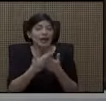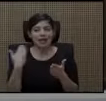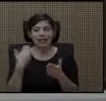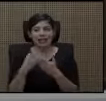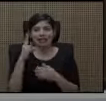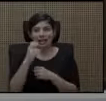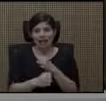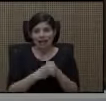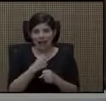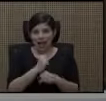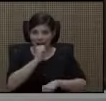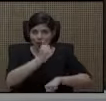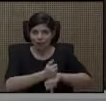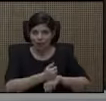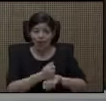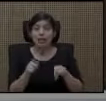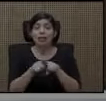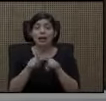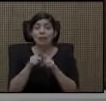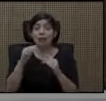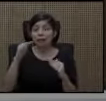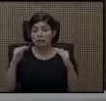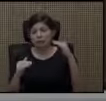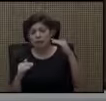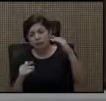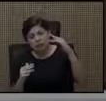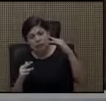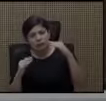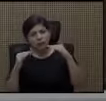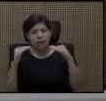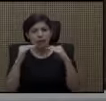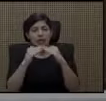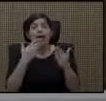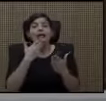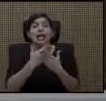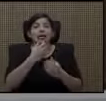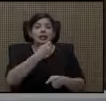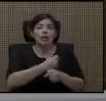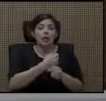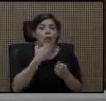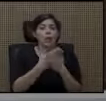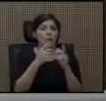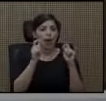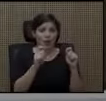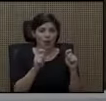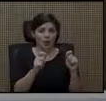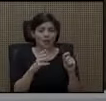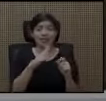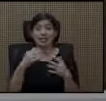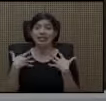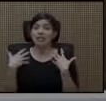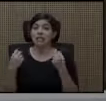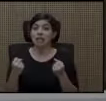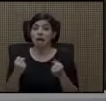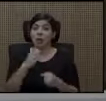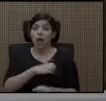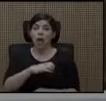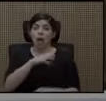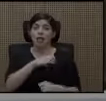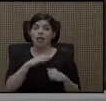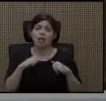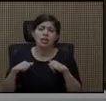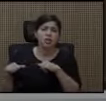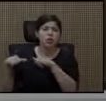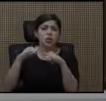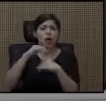como una reducción drástica de la desigualdad gracias a la empleabilidad y a la educación y salud de igual calidad en todos los rincones